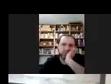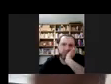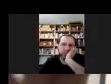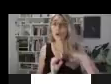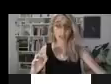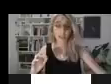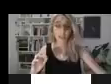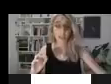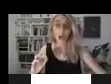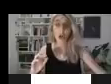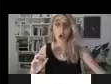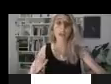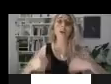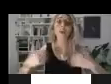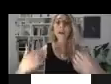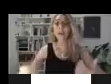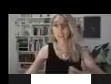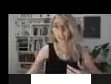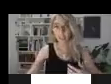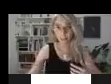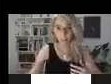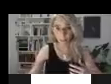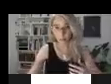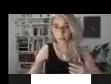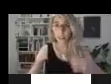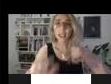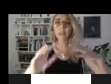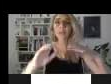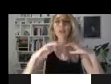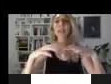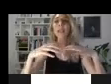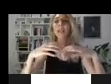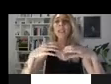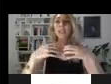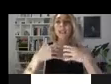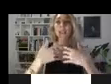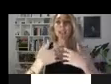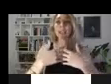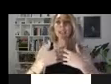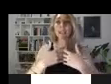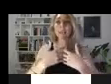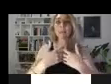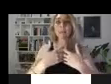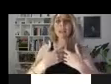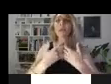que veíamos del campo del arte, lo que nos permite es poder